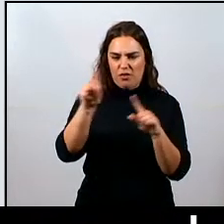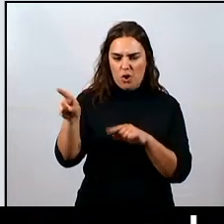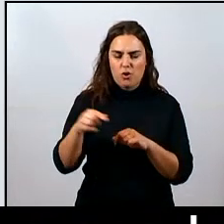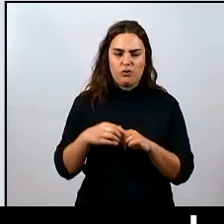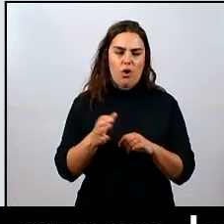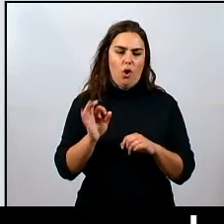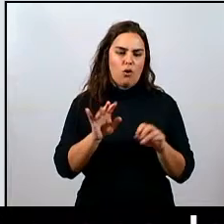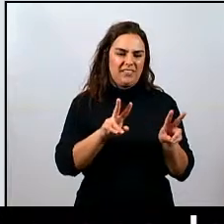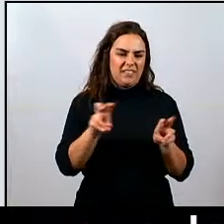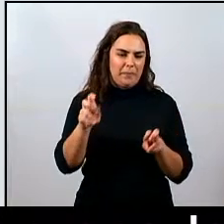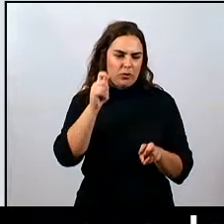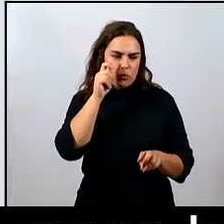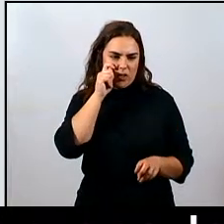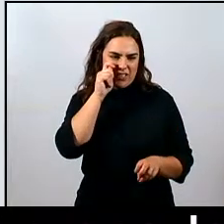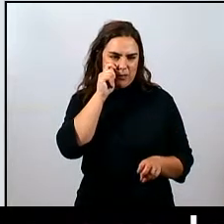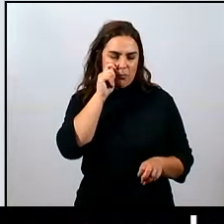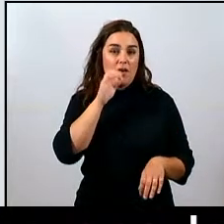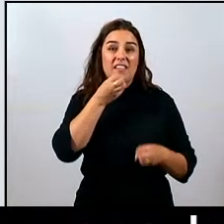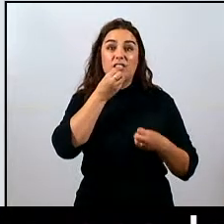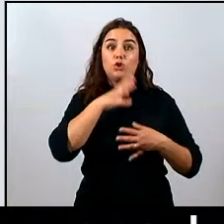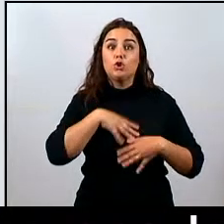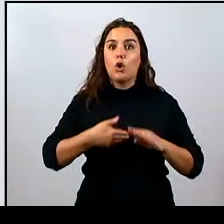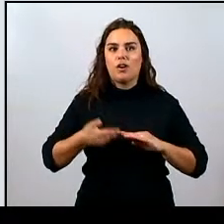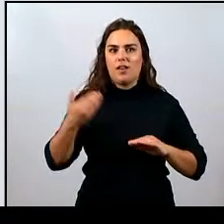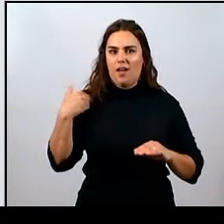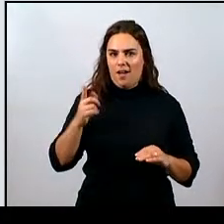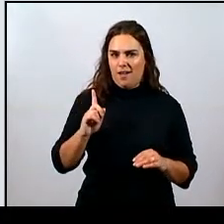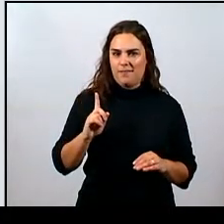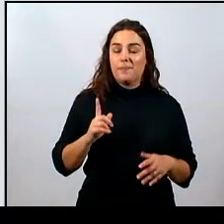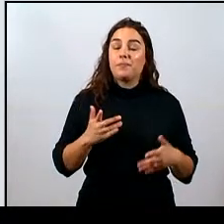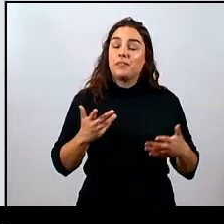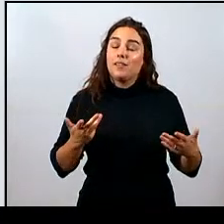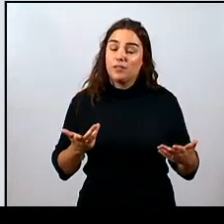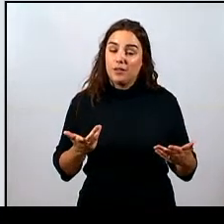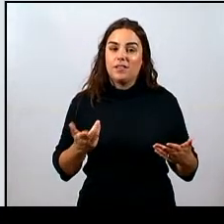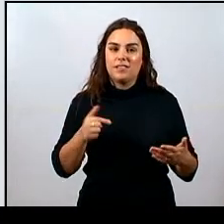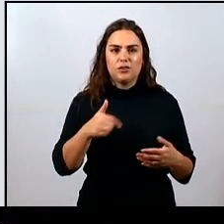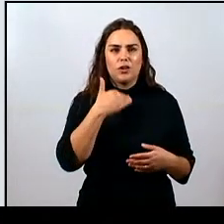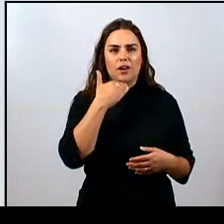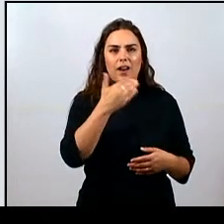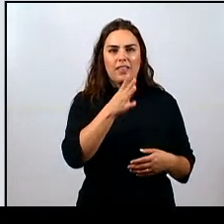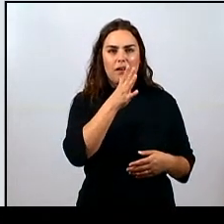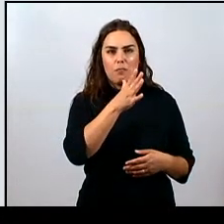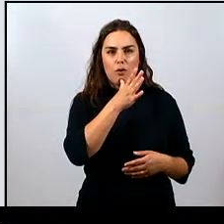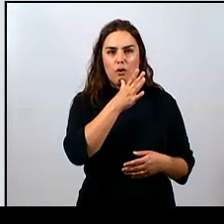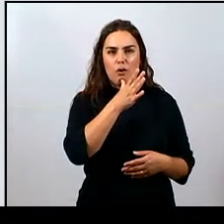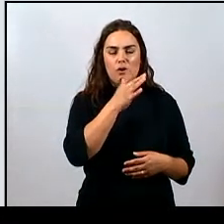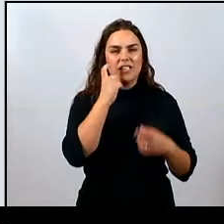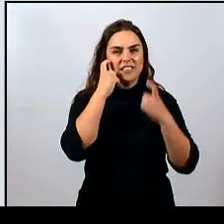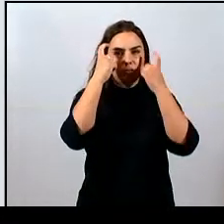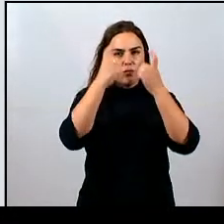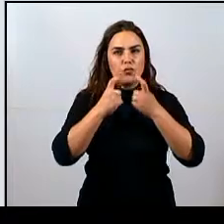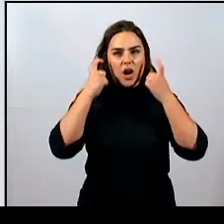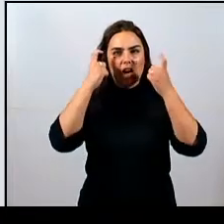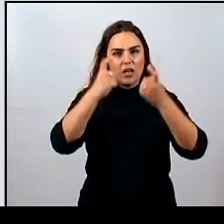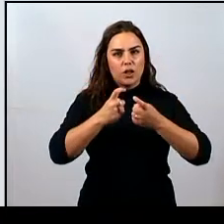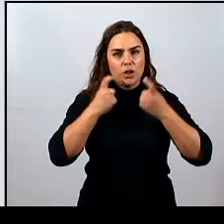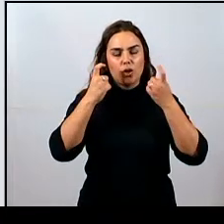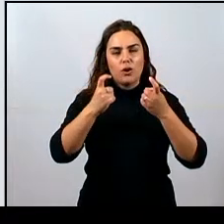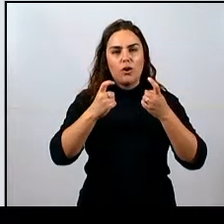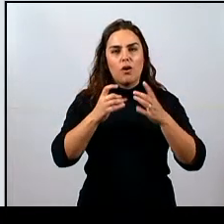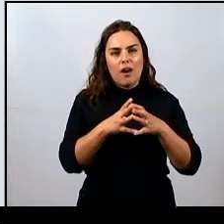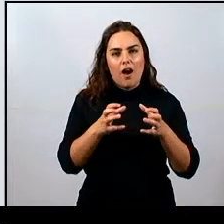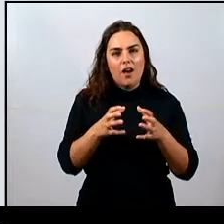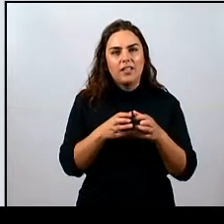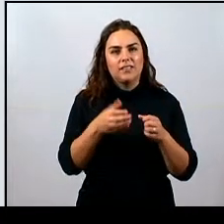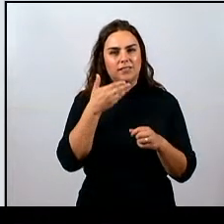en materia de turismo de su historia. Y esto es gracias al enorme esfuerzo, a las ganas y